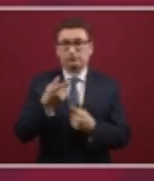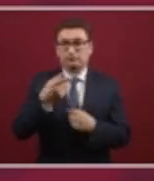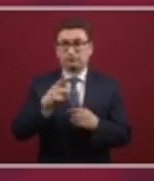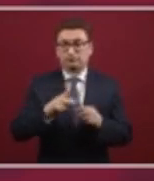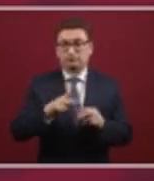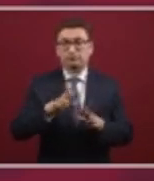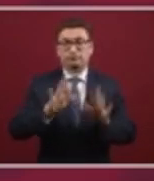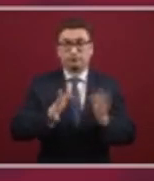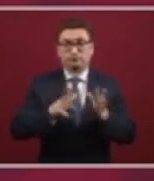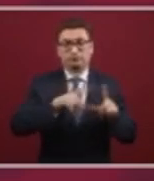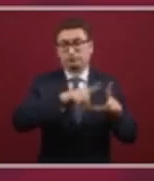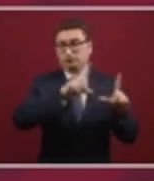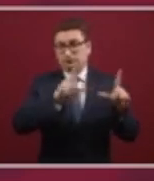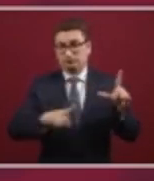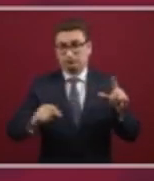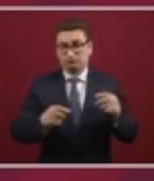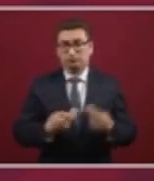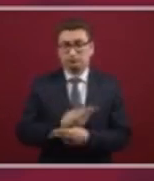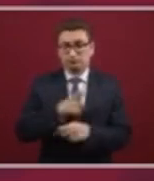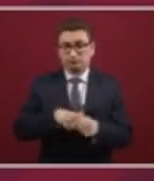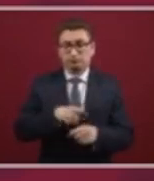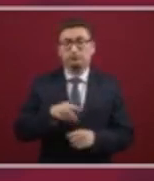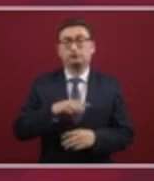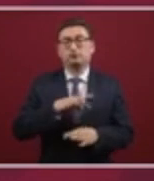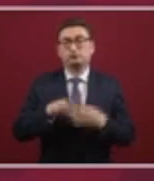nacional el día